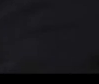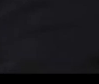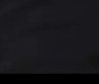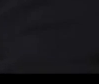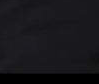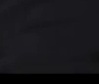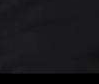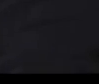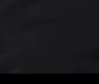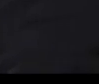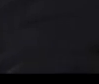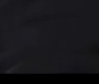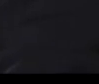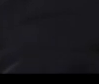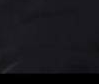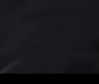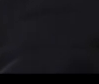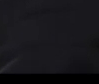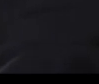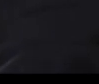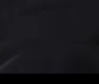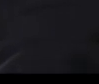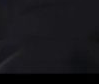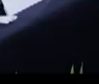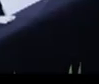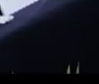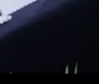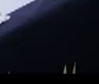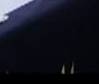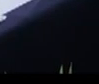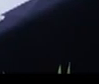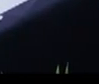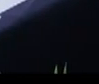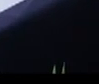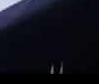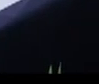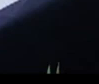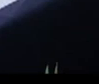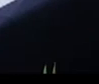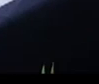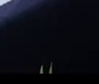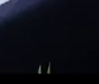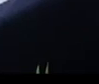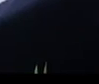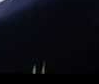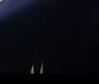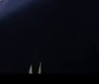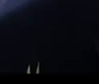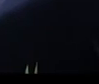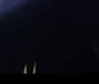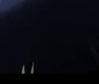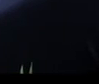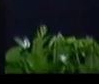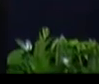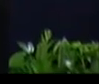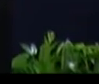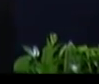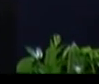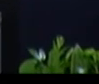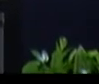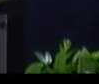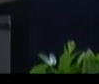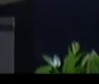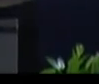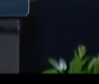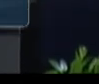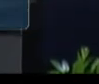el exsecretario Otto Granados Roldán destacó que durante el proceso de transición se informó sobre el estado que se encuentran las diferentes dependencias. Es seguir